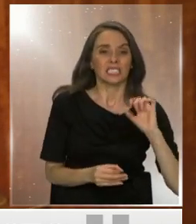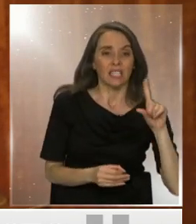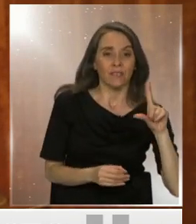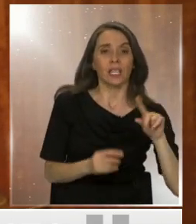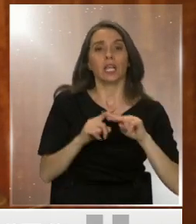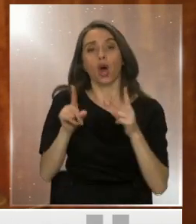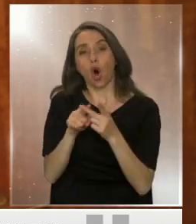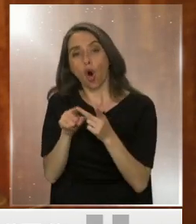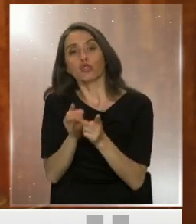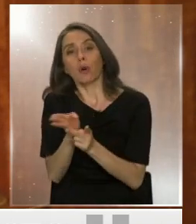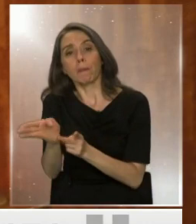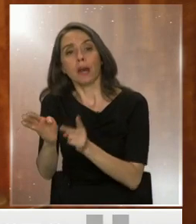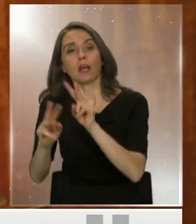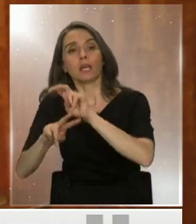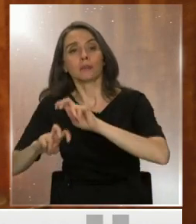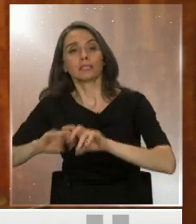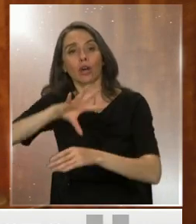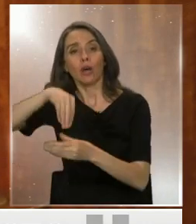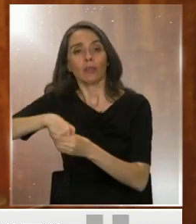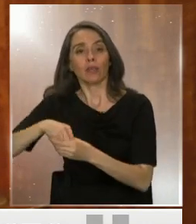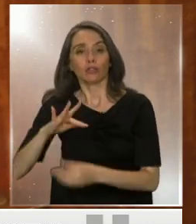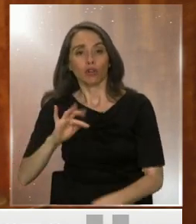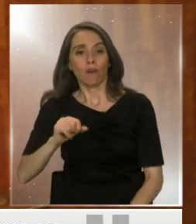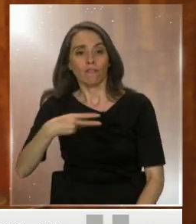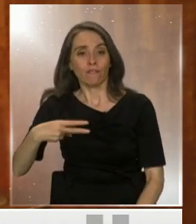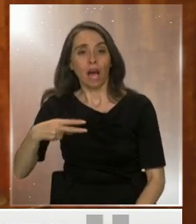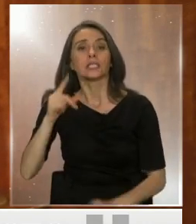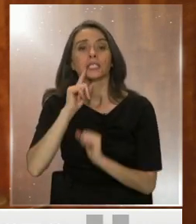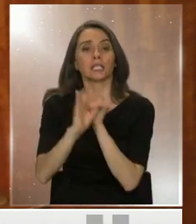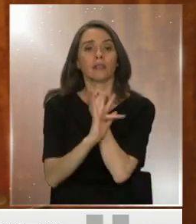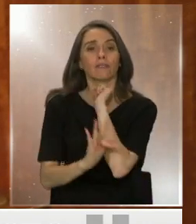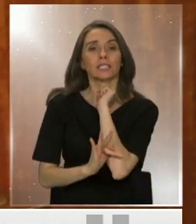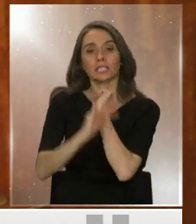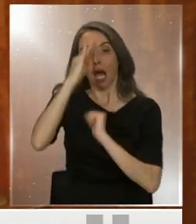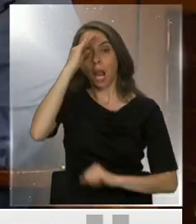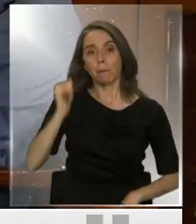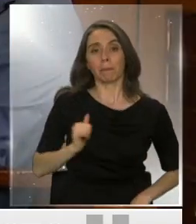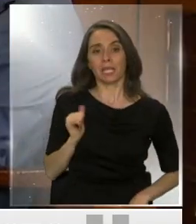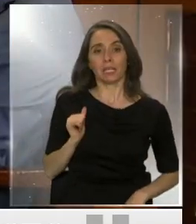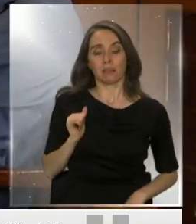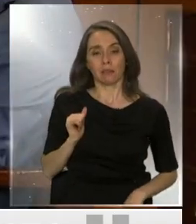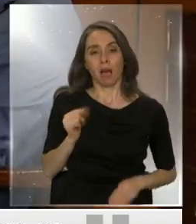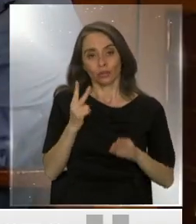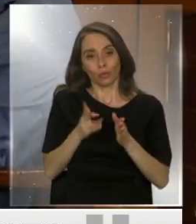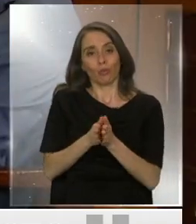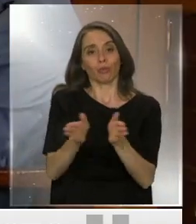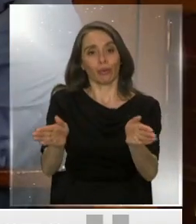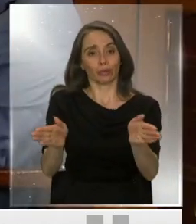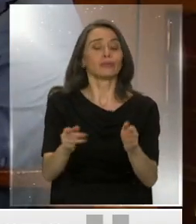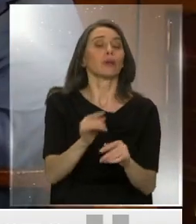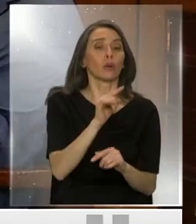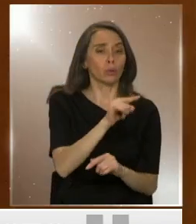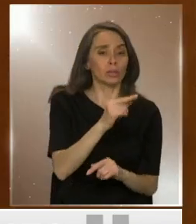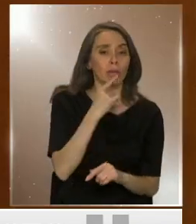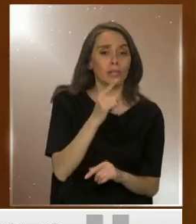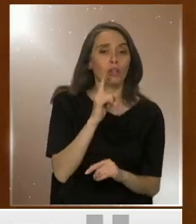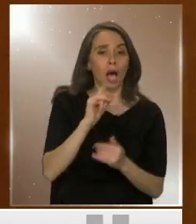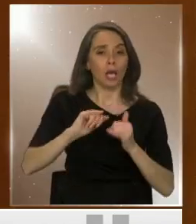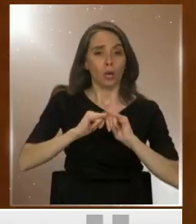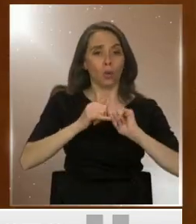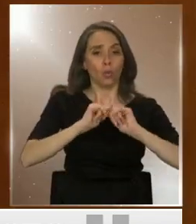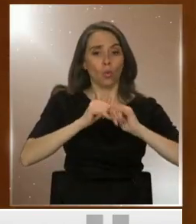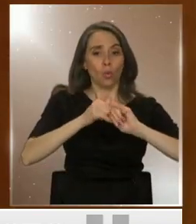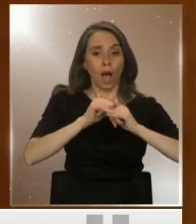investigación que se estaba realizando a nivel interno de la institución por un fiscal militar usted reconoció la existencia de este whatsapp